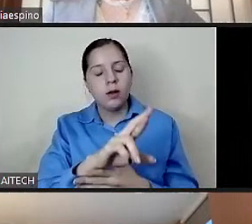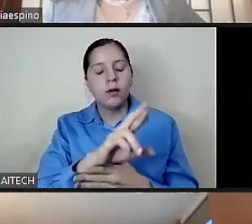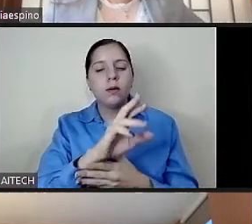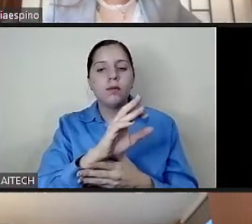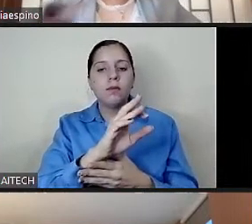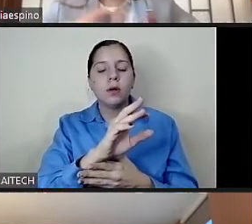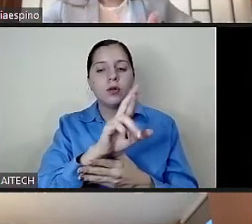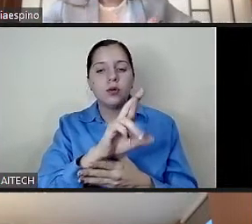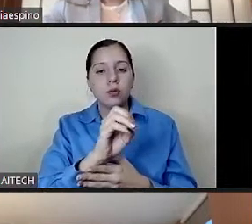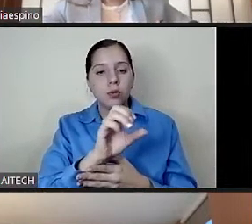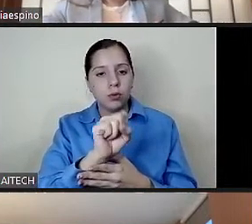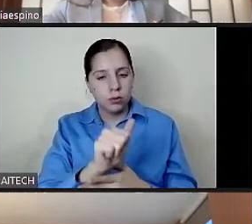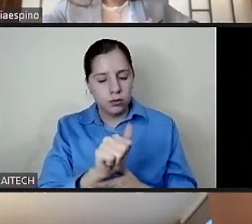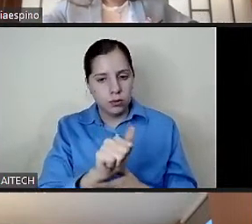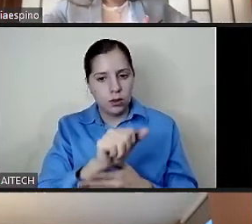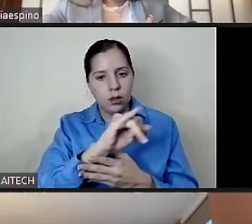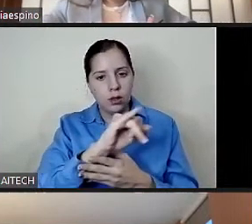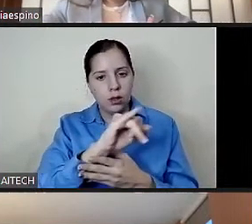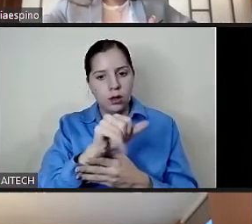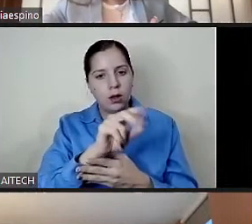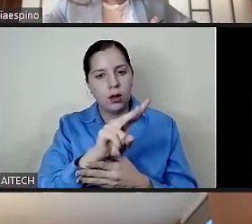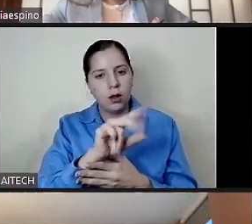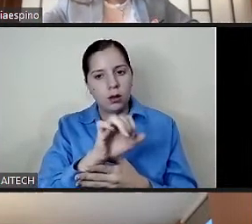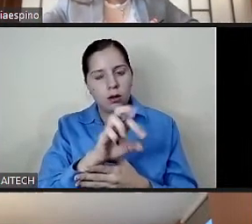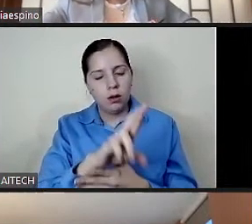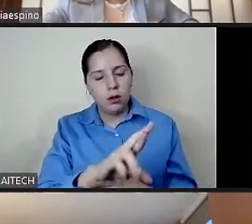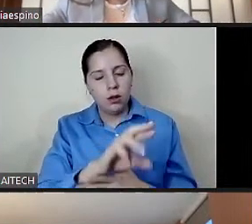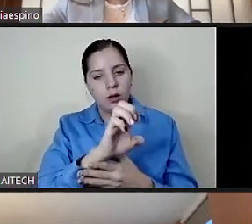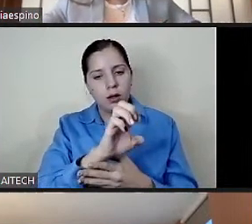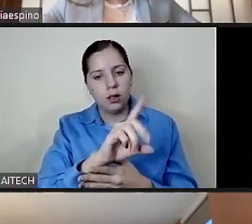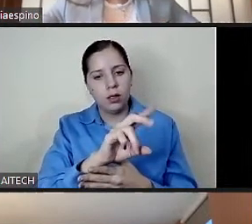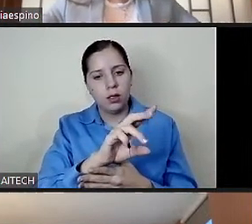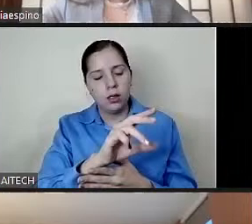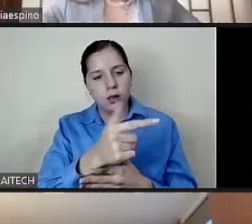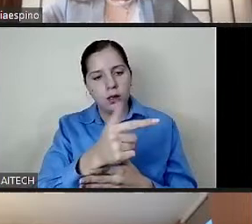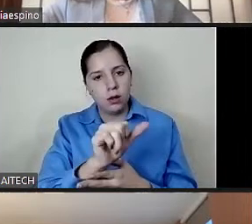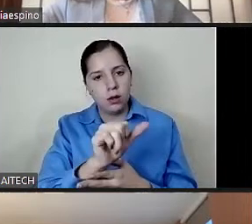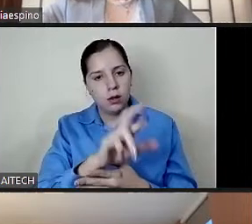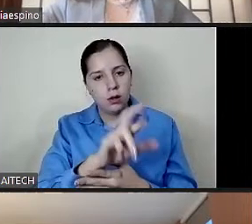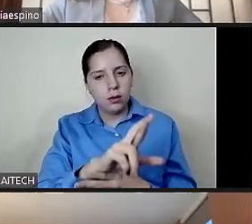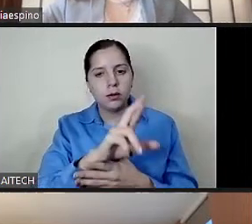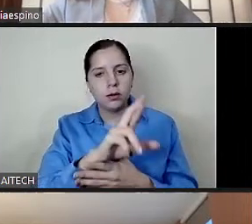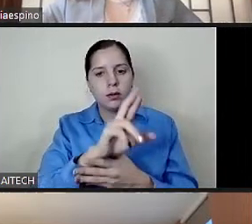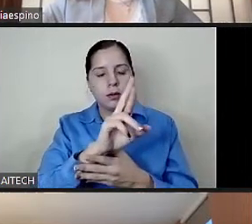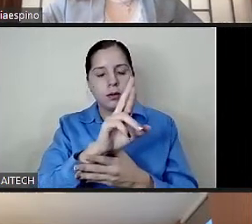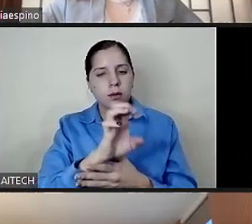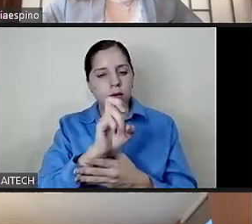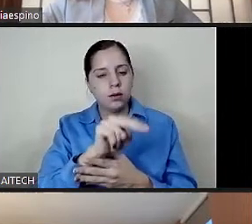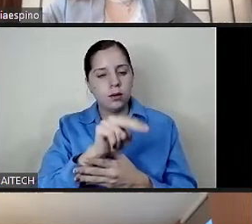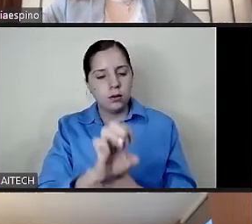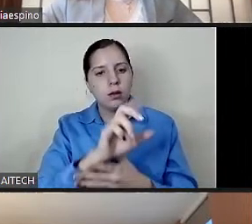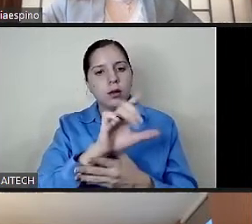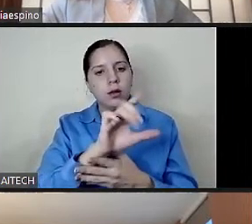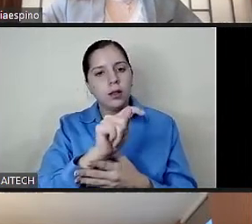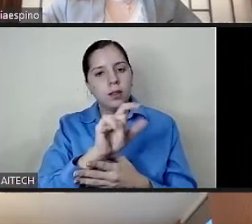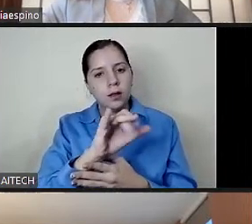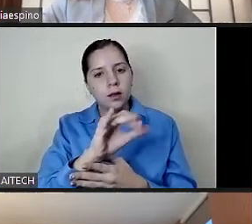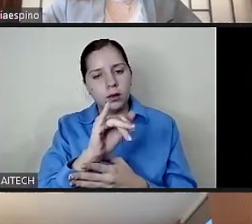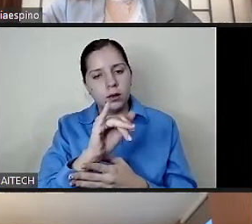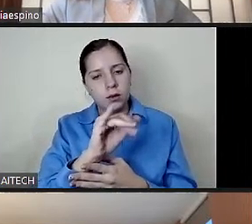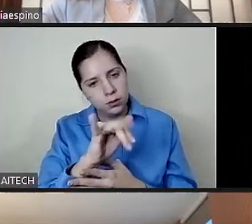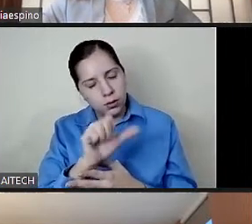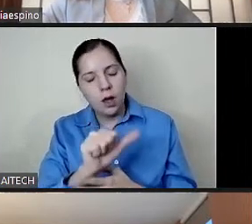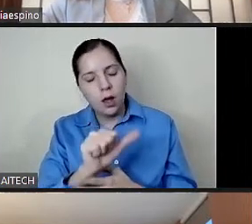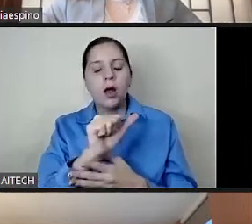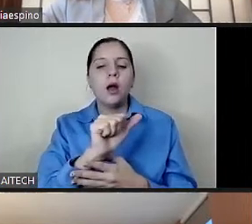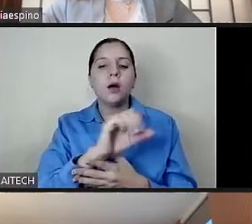Esmeralda Reza Gallegos, Javier Corral Jurado, Edgar Armando Olvera Higuera, Renan Alberto Barrera Concha, Leticia Cepeda Martínez, José